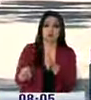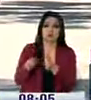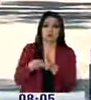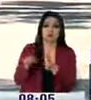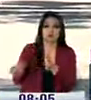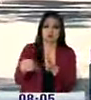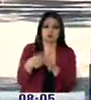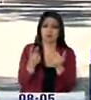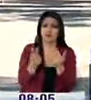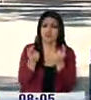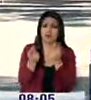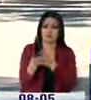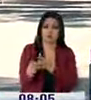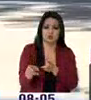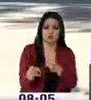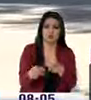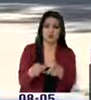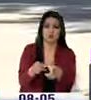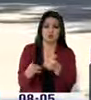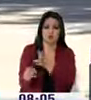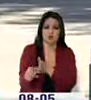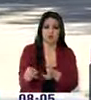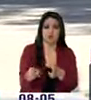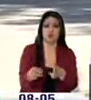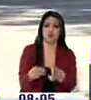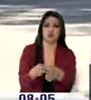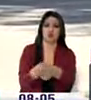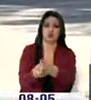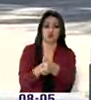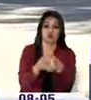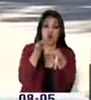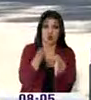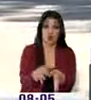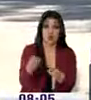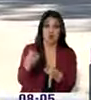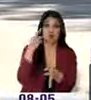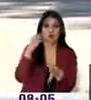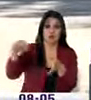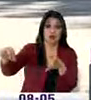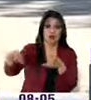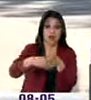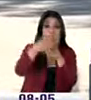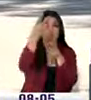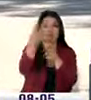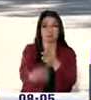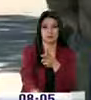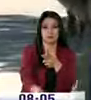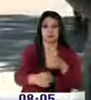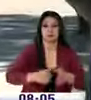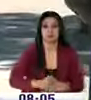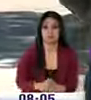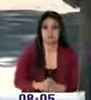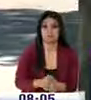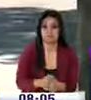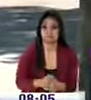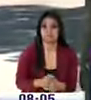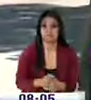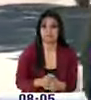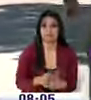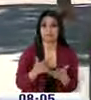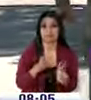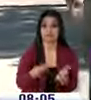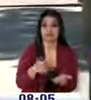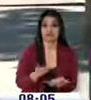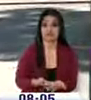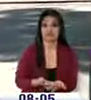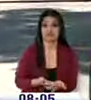se detuvieron, rebasaron por la izquierda y fue en ese momento cuando uno de ellos impactó a la hoy fallecida. A pesar que llegaron al lugar del